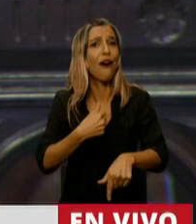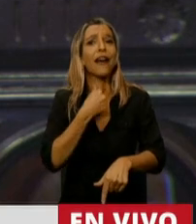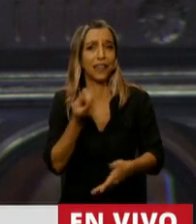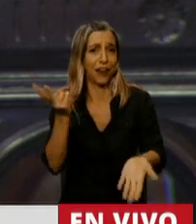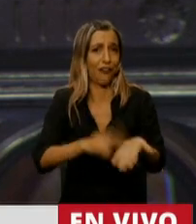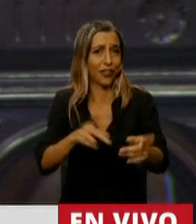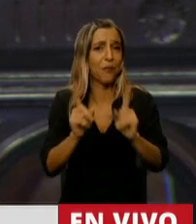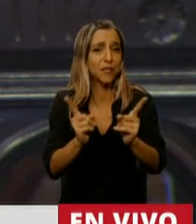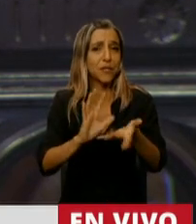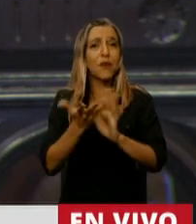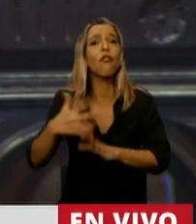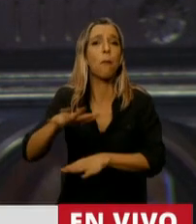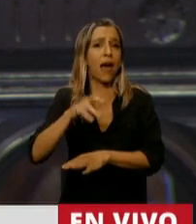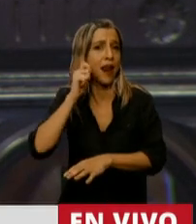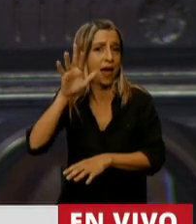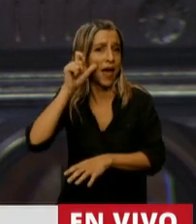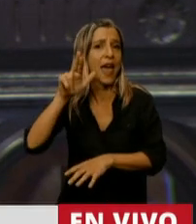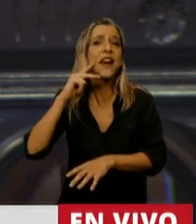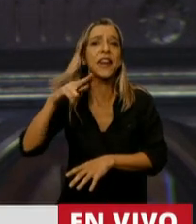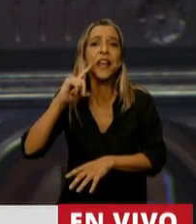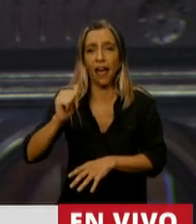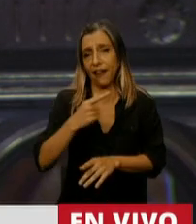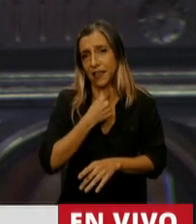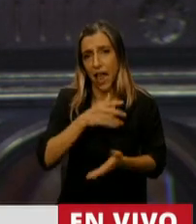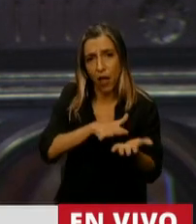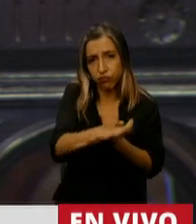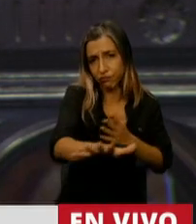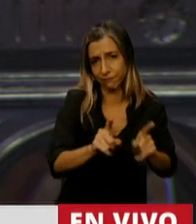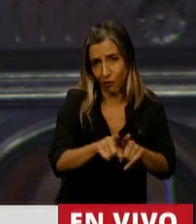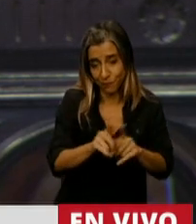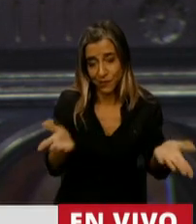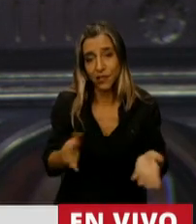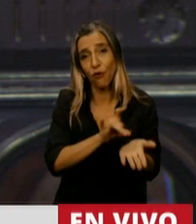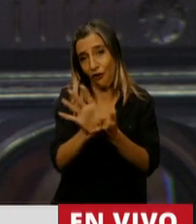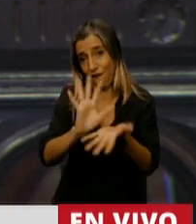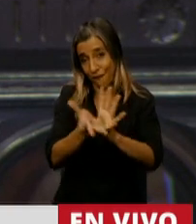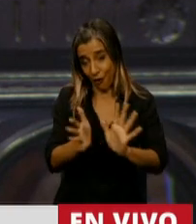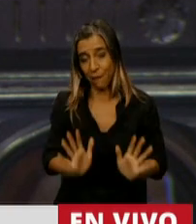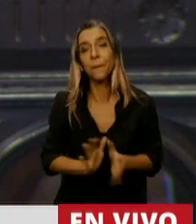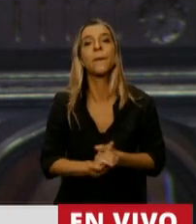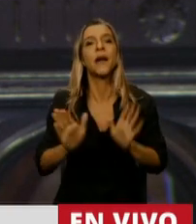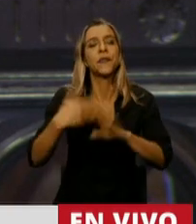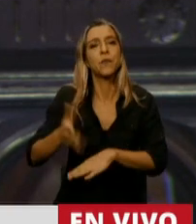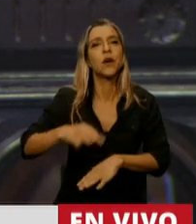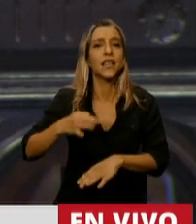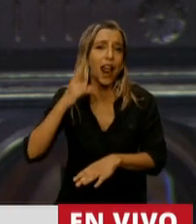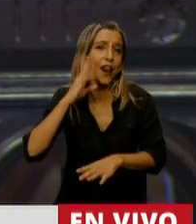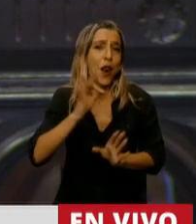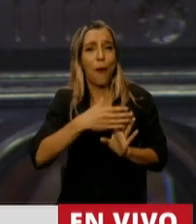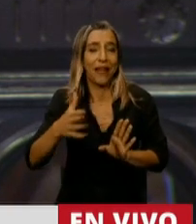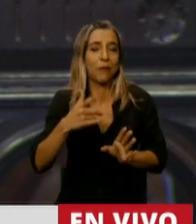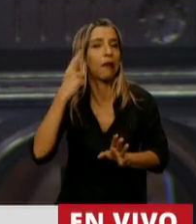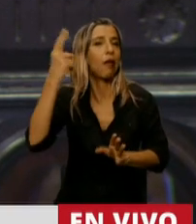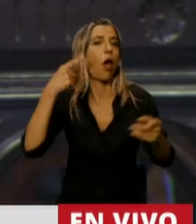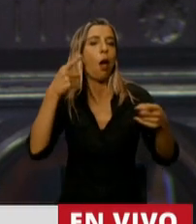Guernica pidiendo represión y desalojo. La política focalizada del Banco Mundial, bien de los 90, ¿no? Con la idea de que la culpa